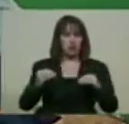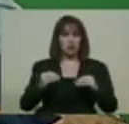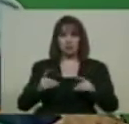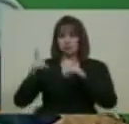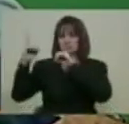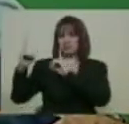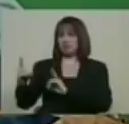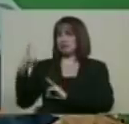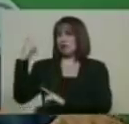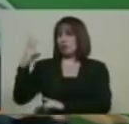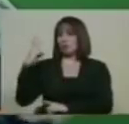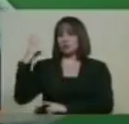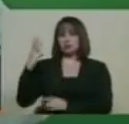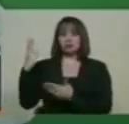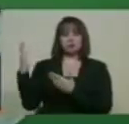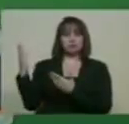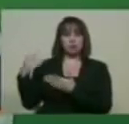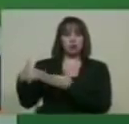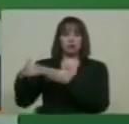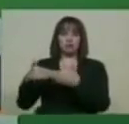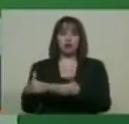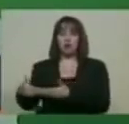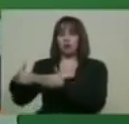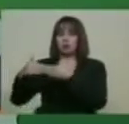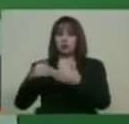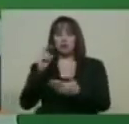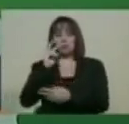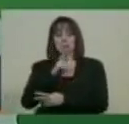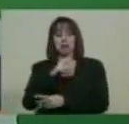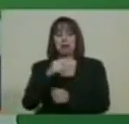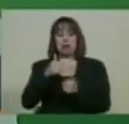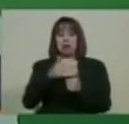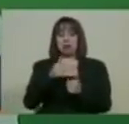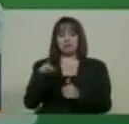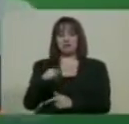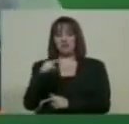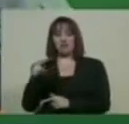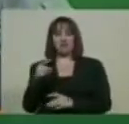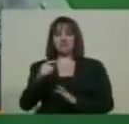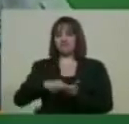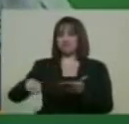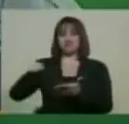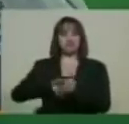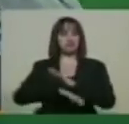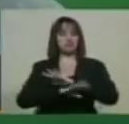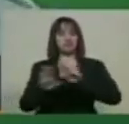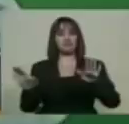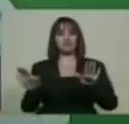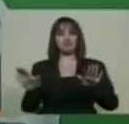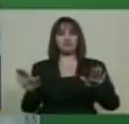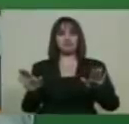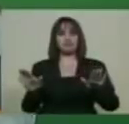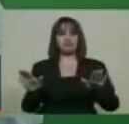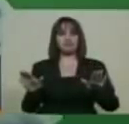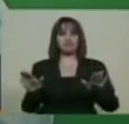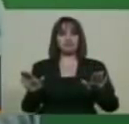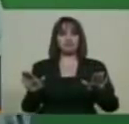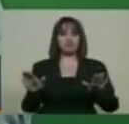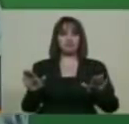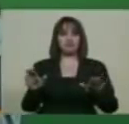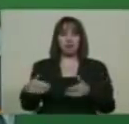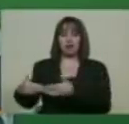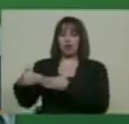decidía con el visto bueno o con la negativa, en inglés, desde el